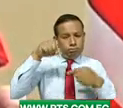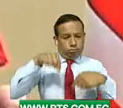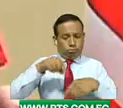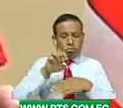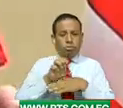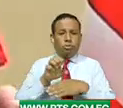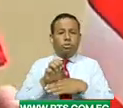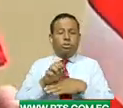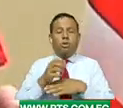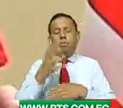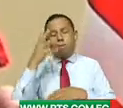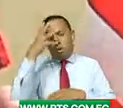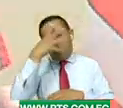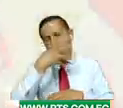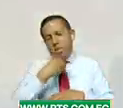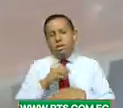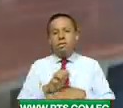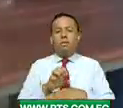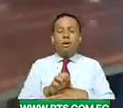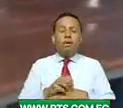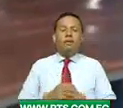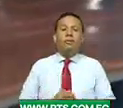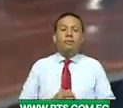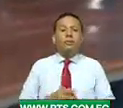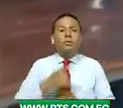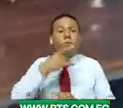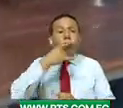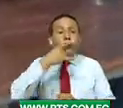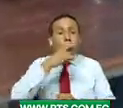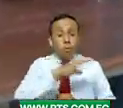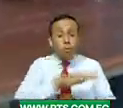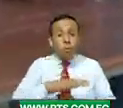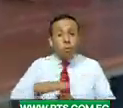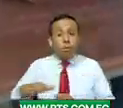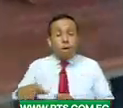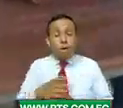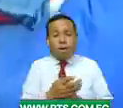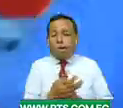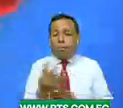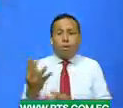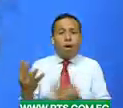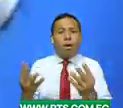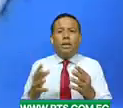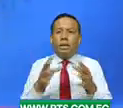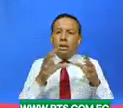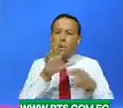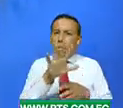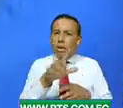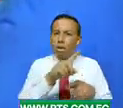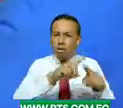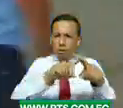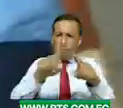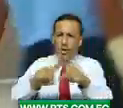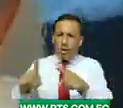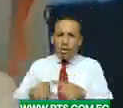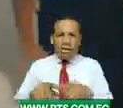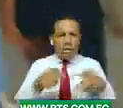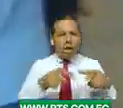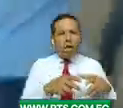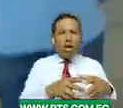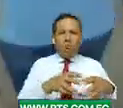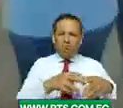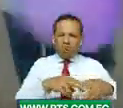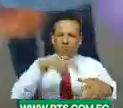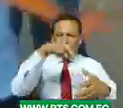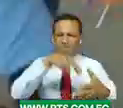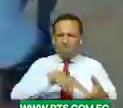el lindo país del Ecuador. Los pequeños pudieron compartir en 5 estaciones, jugando en el castillo inflable, el baile de la silla, en